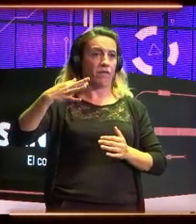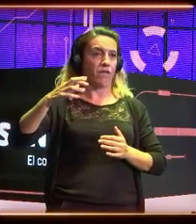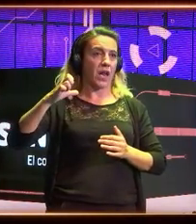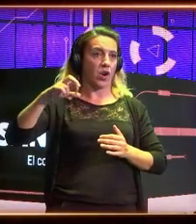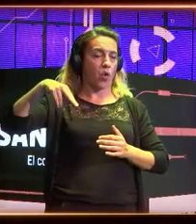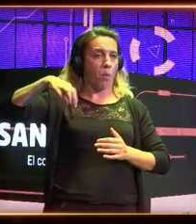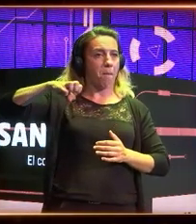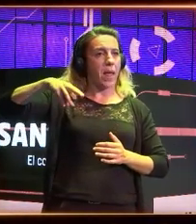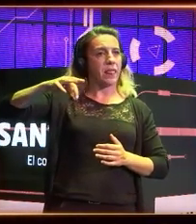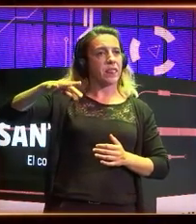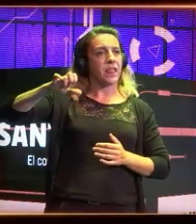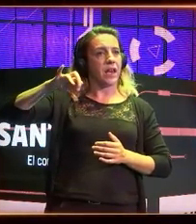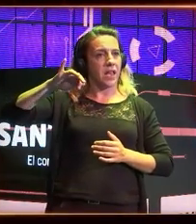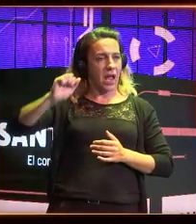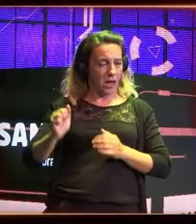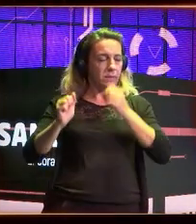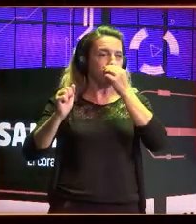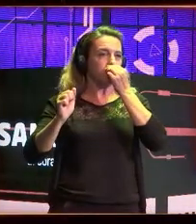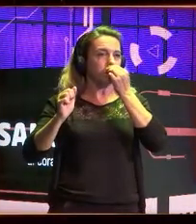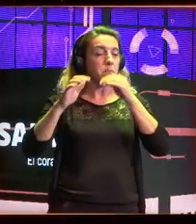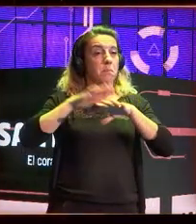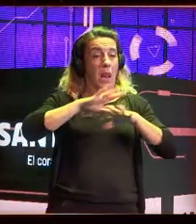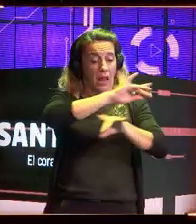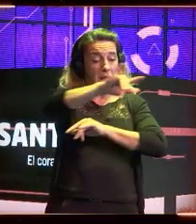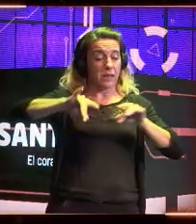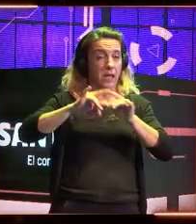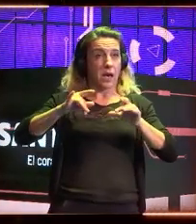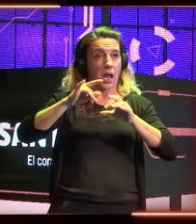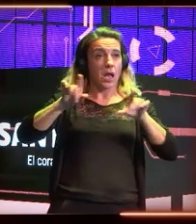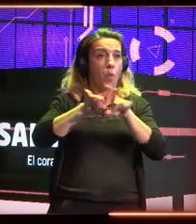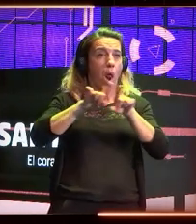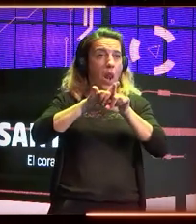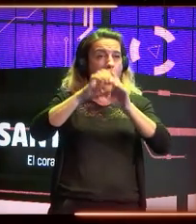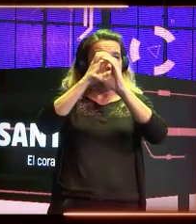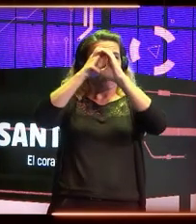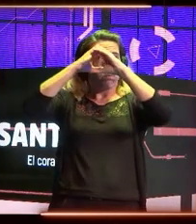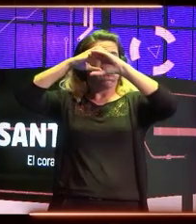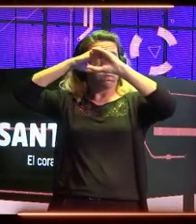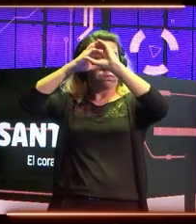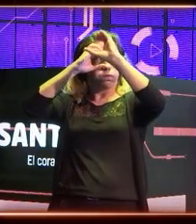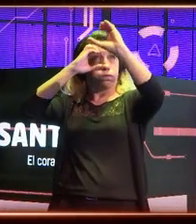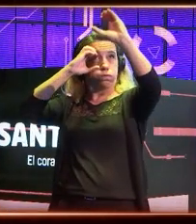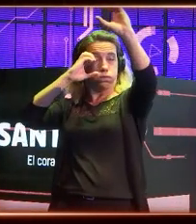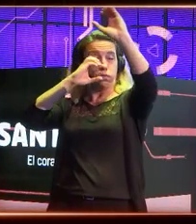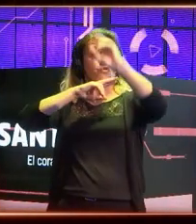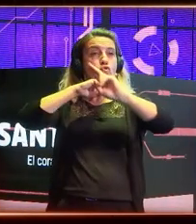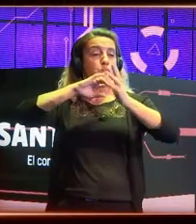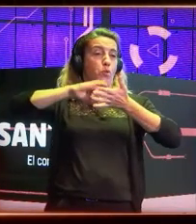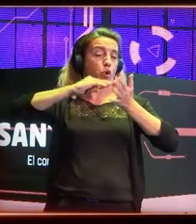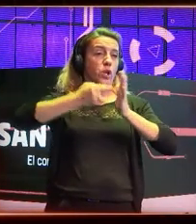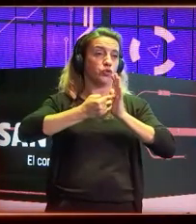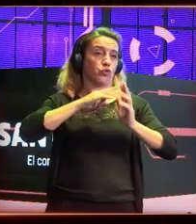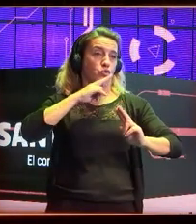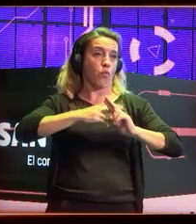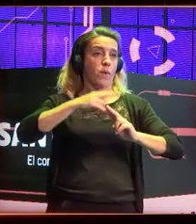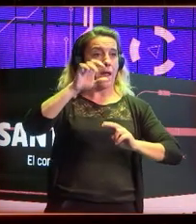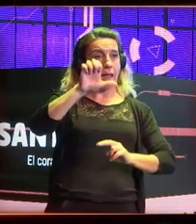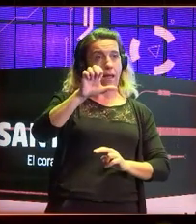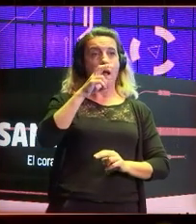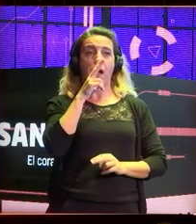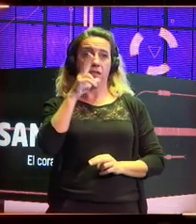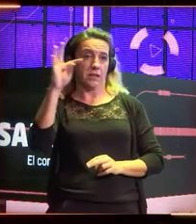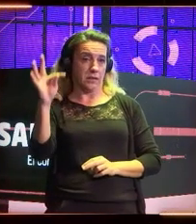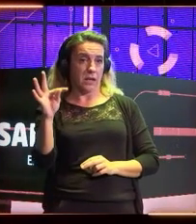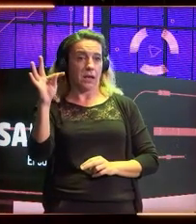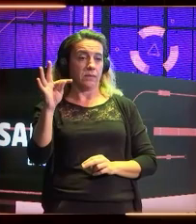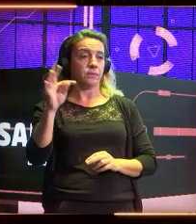entera en un gigante telescopio ese proyecto se llama eht y literalmente convierte la